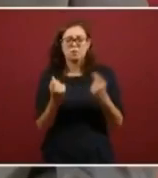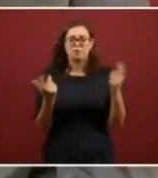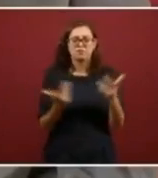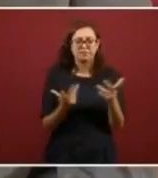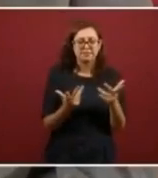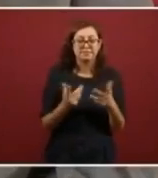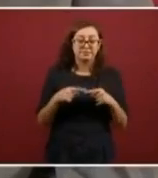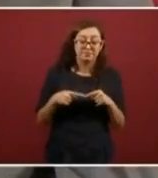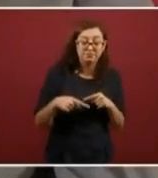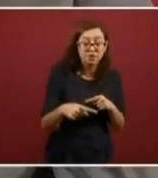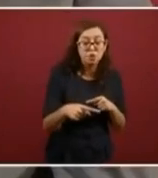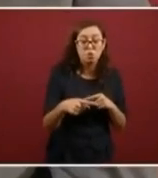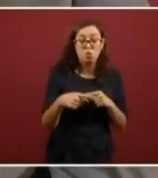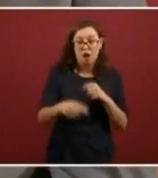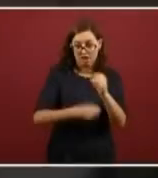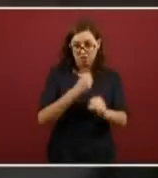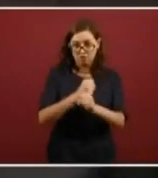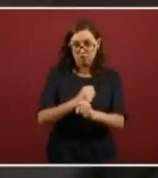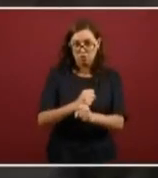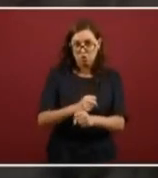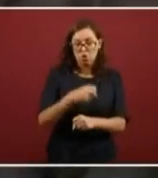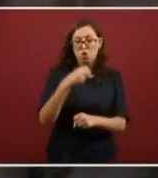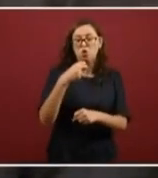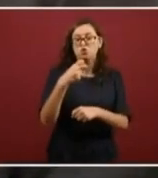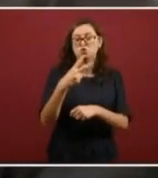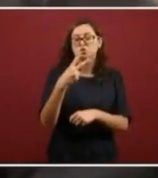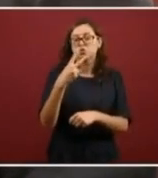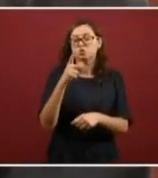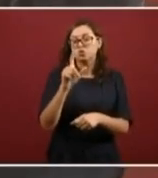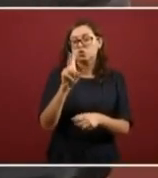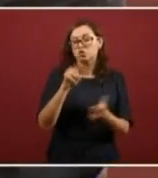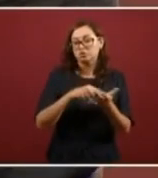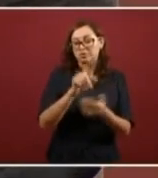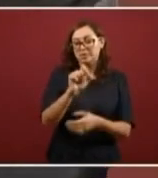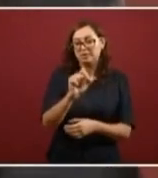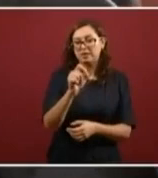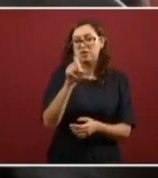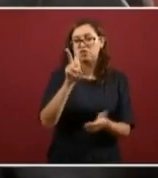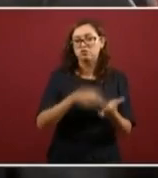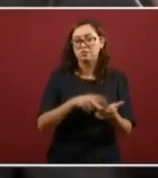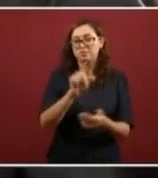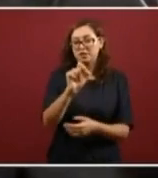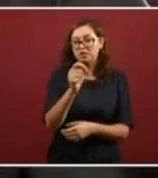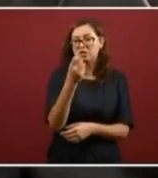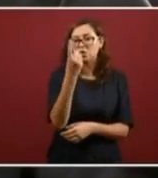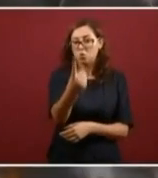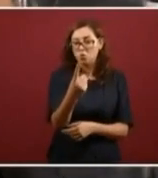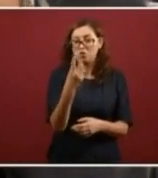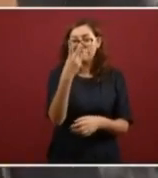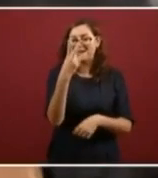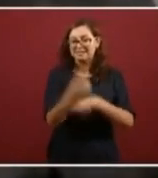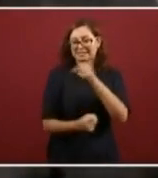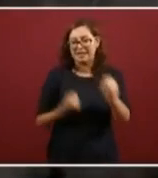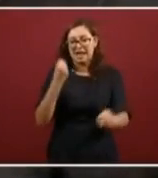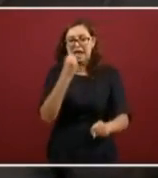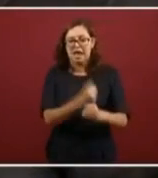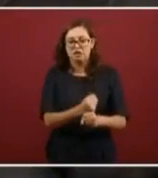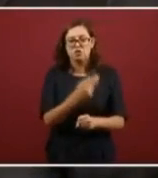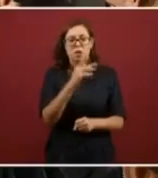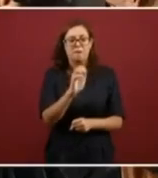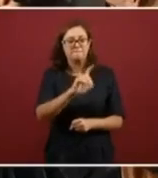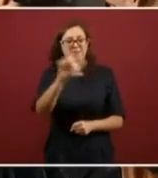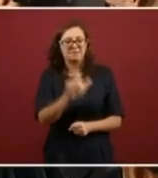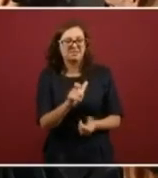Este, el que viene y el 21. Vamos a invertir. Le vamos a bajar la